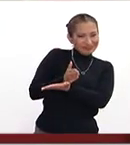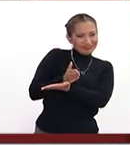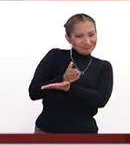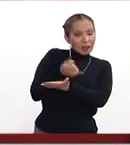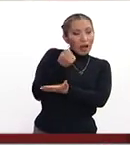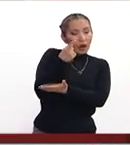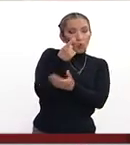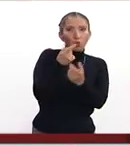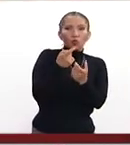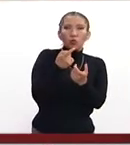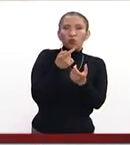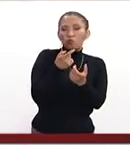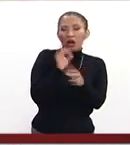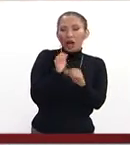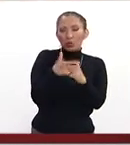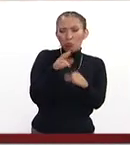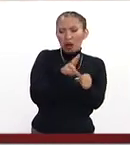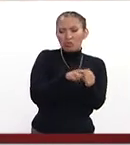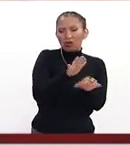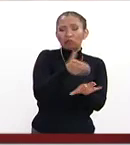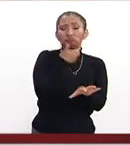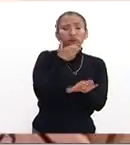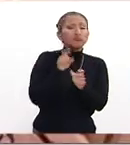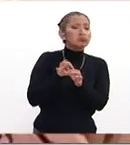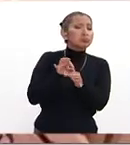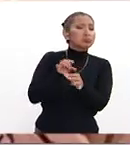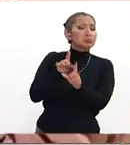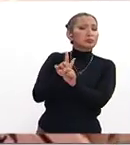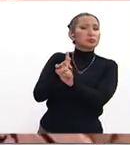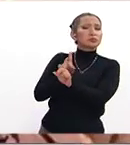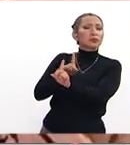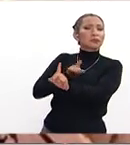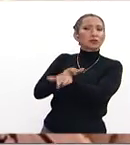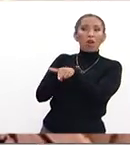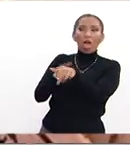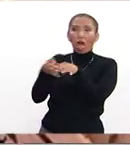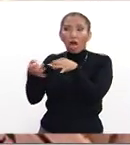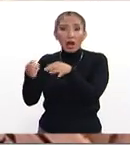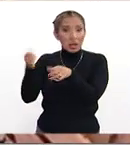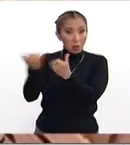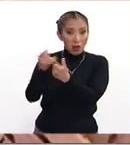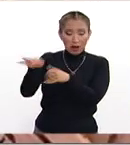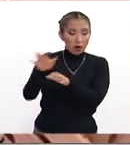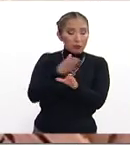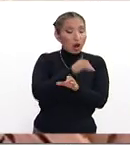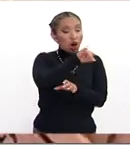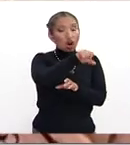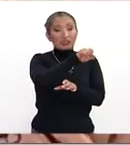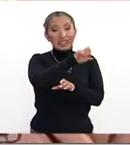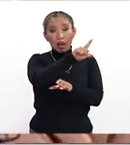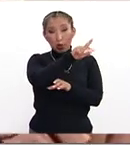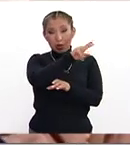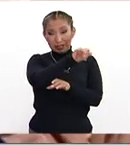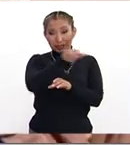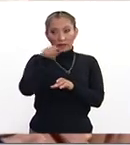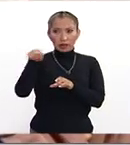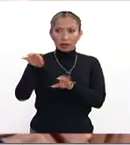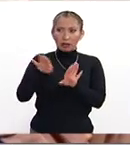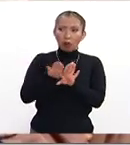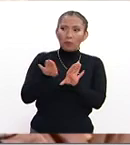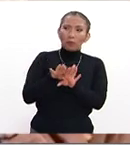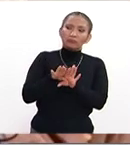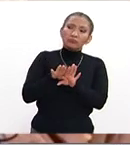algunos de manera como natural, normal, no continuaron ese camino, pero José Luis Cuevas, digamos que